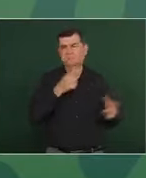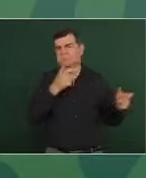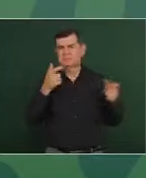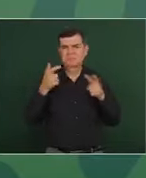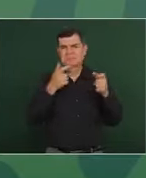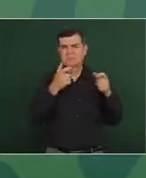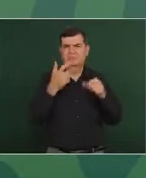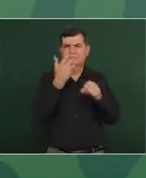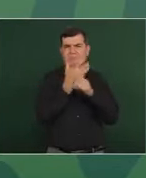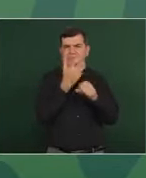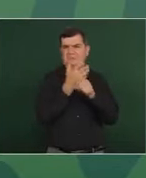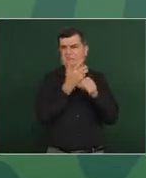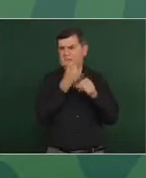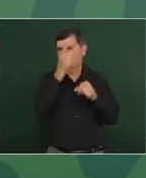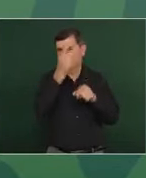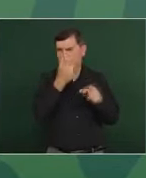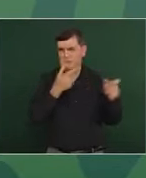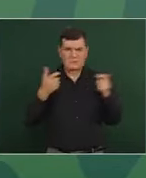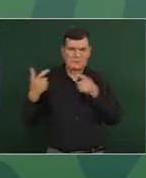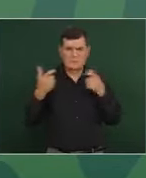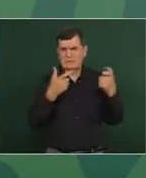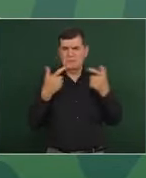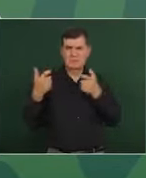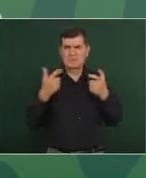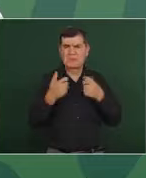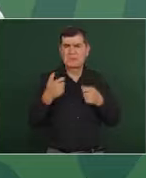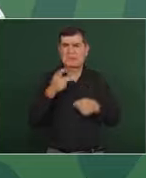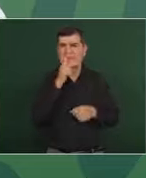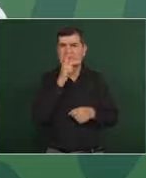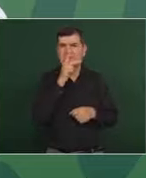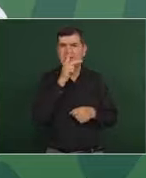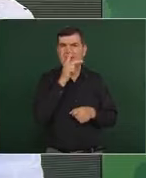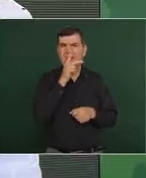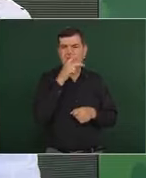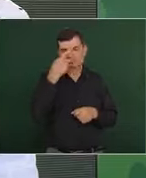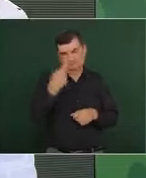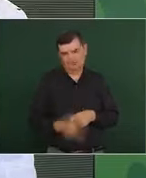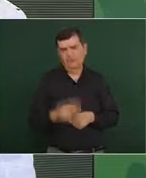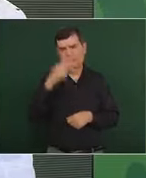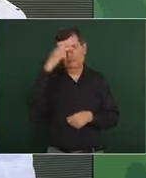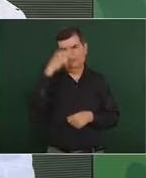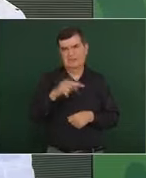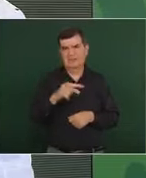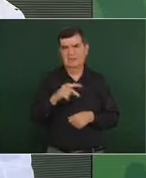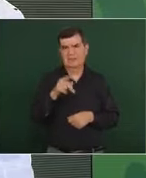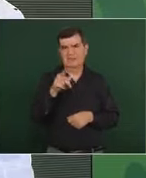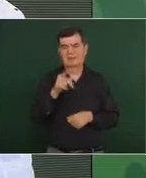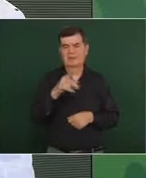en Estados Unidos. Son padres mexicanos.